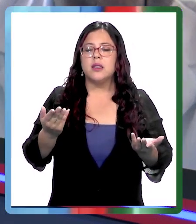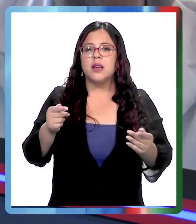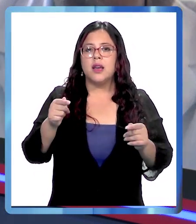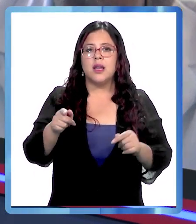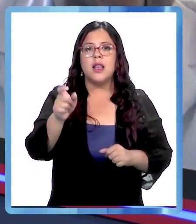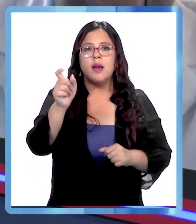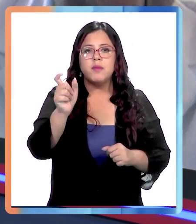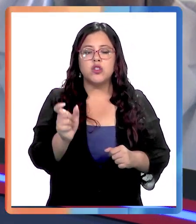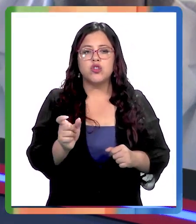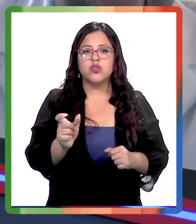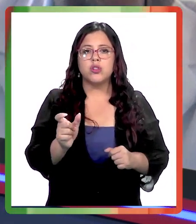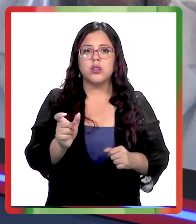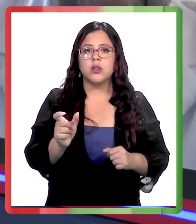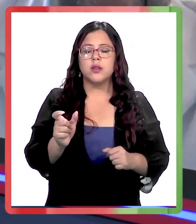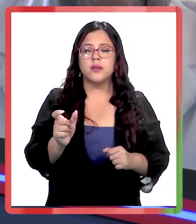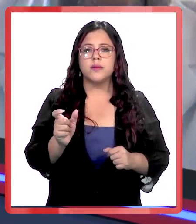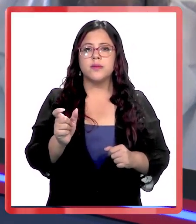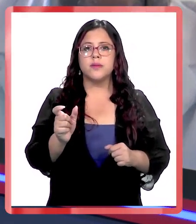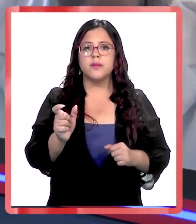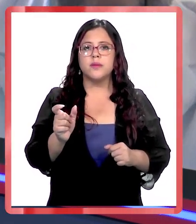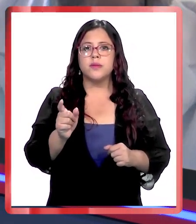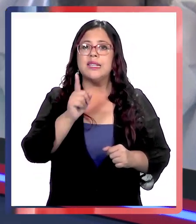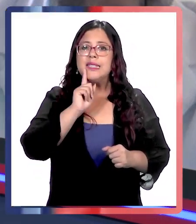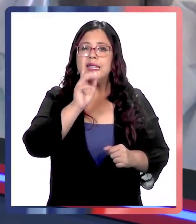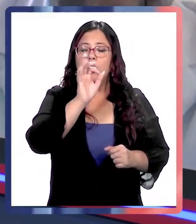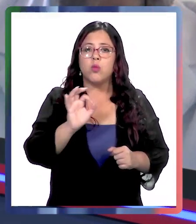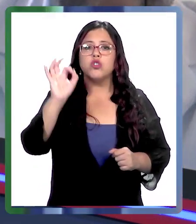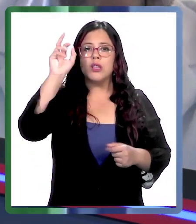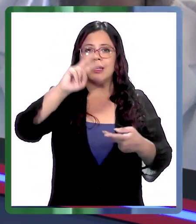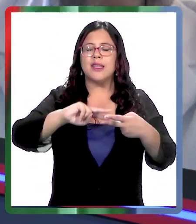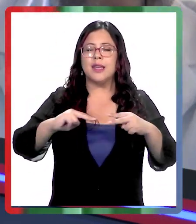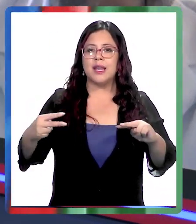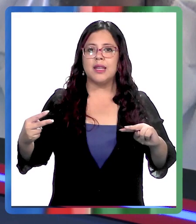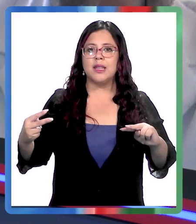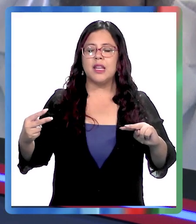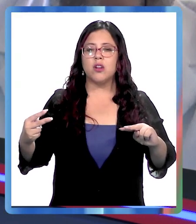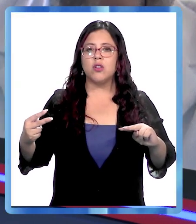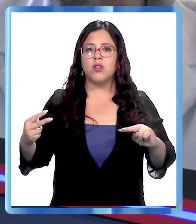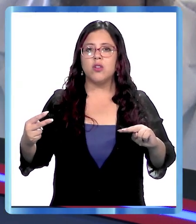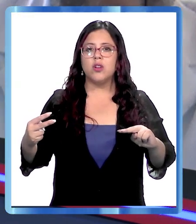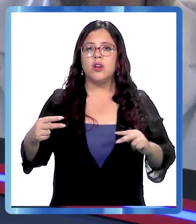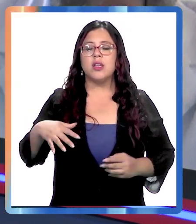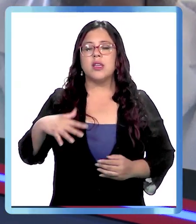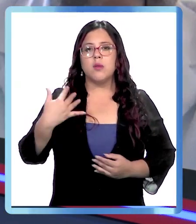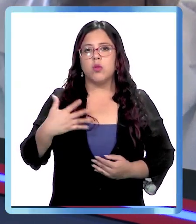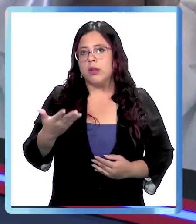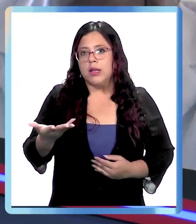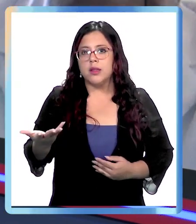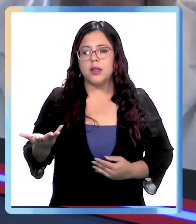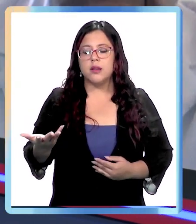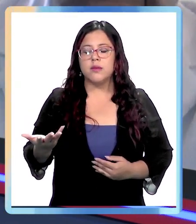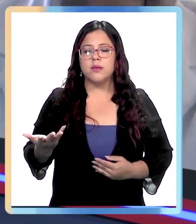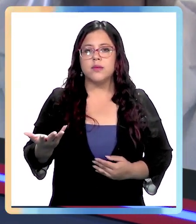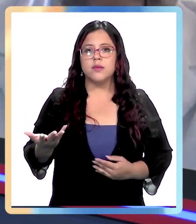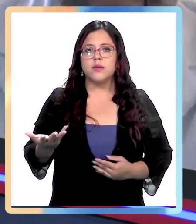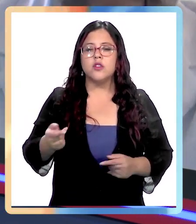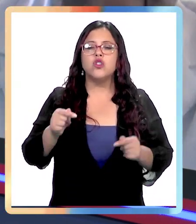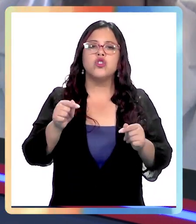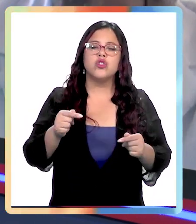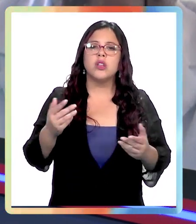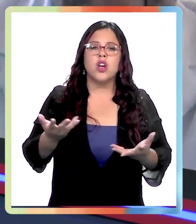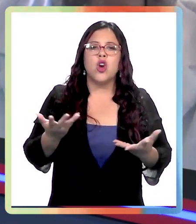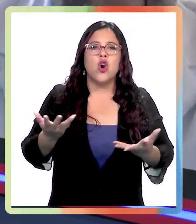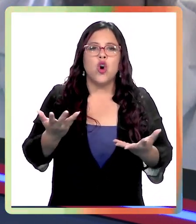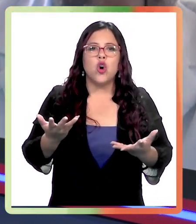de la persona propiamente tal? De repente debe ocurrir que una persona con malos hábitos, además, malos